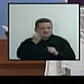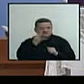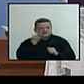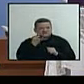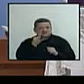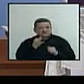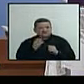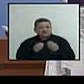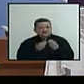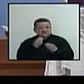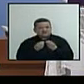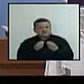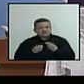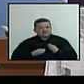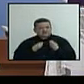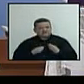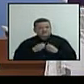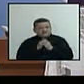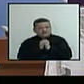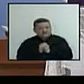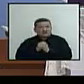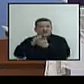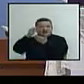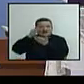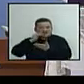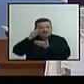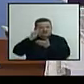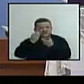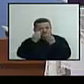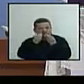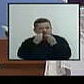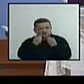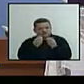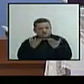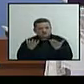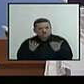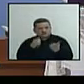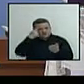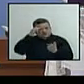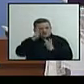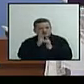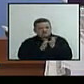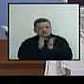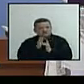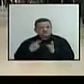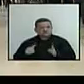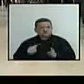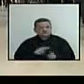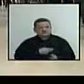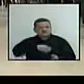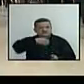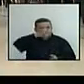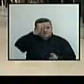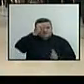gozar plenamente de los dones que te pedimos por Jesucristo nuestro Señor.